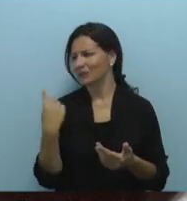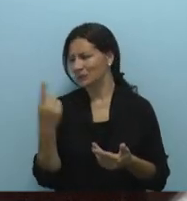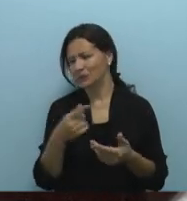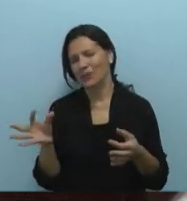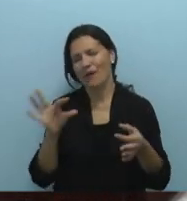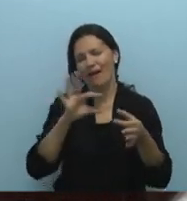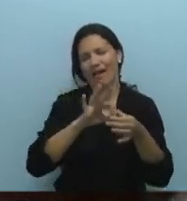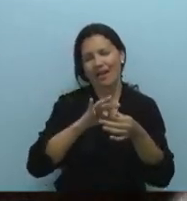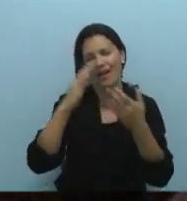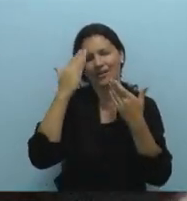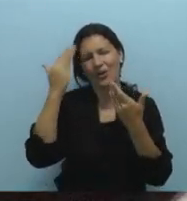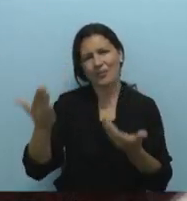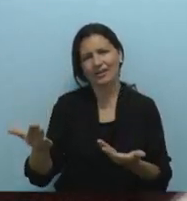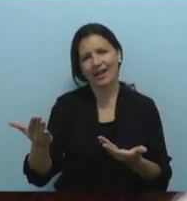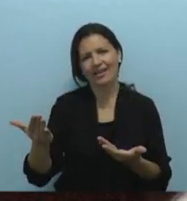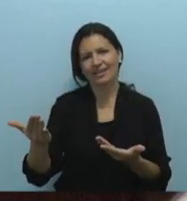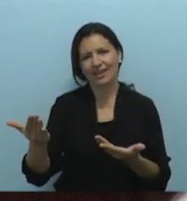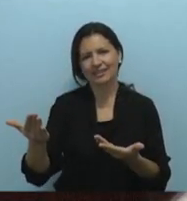este homenaje,